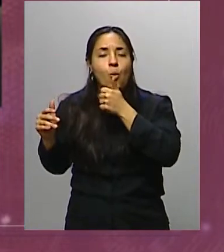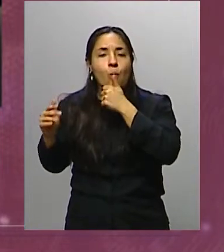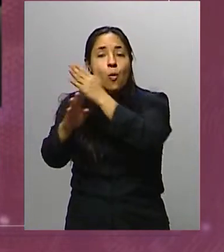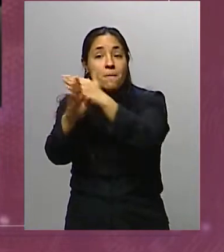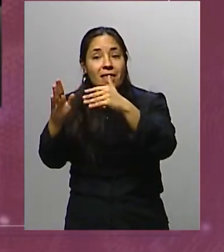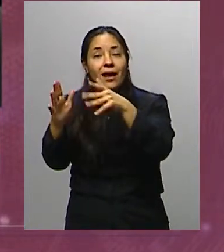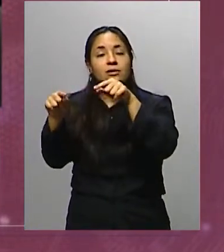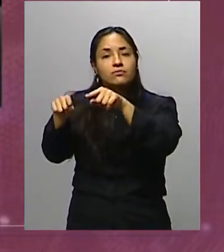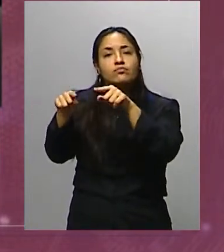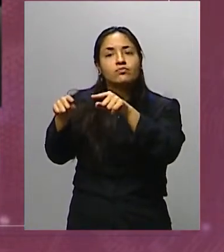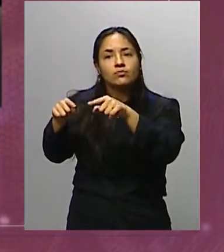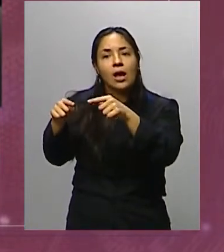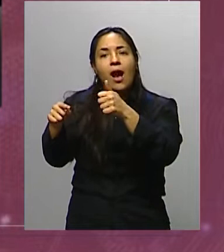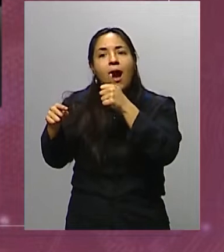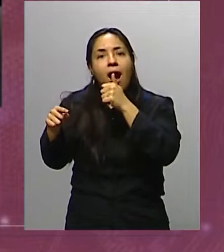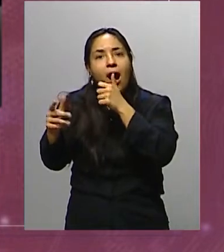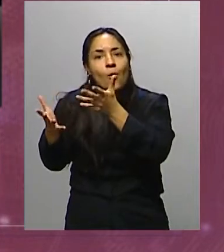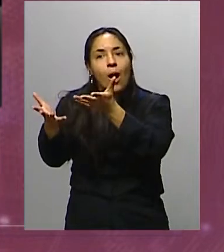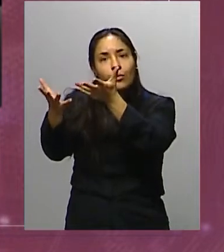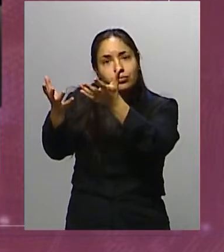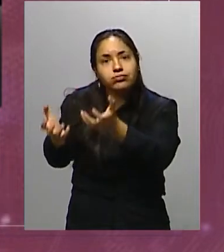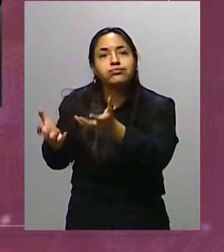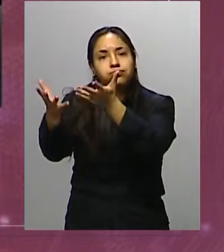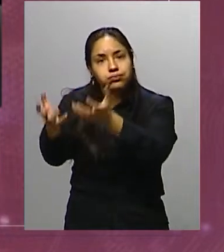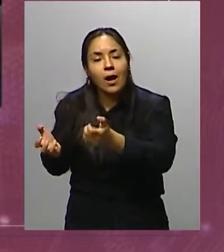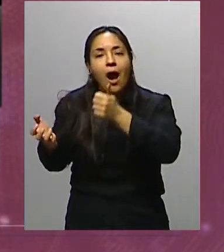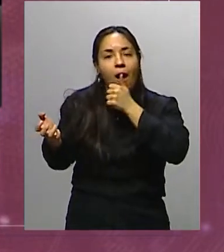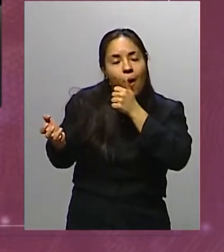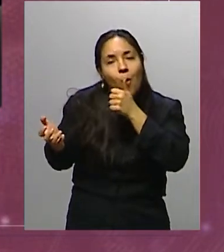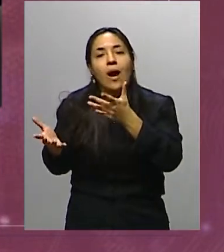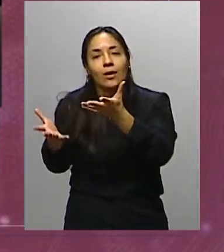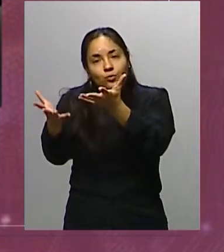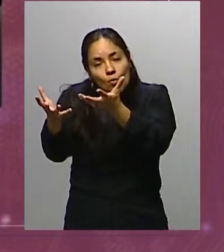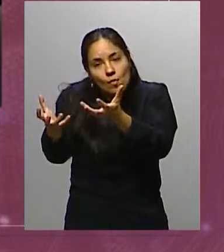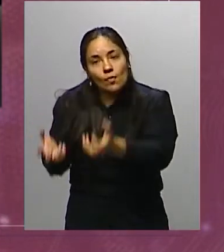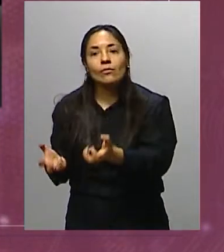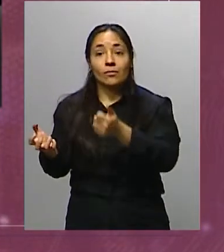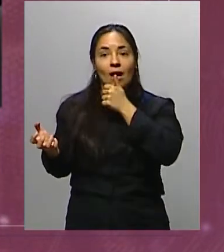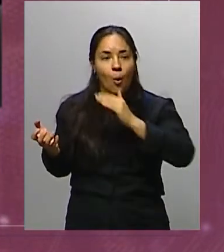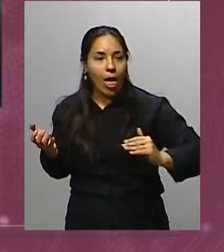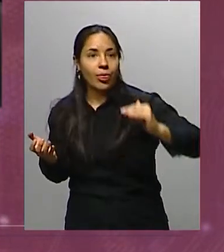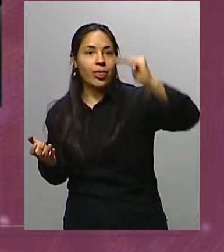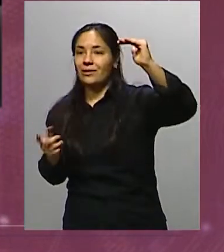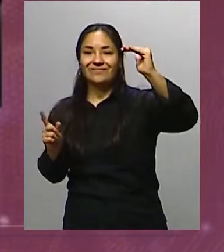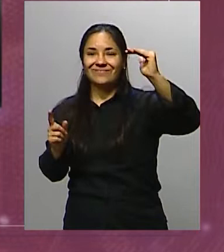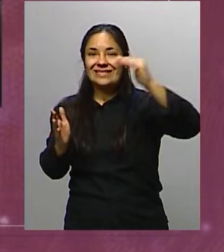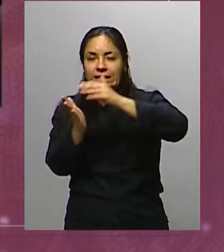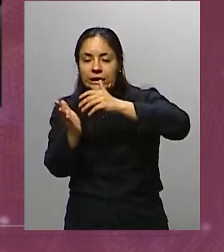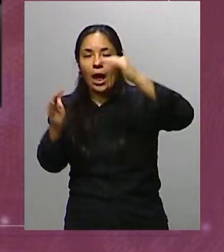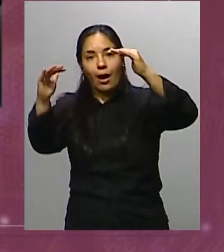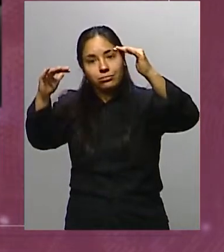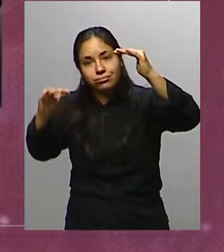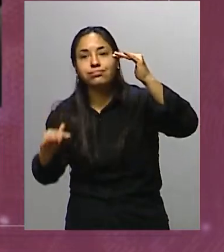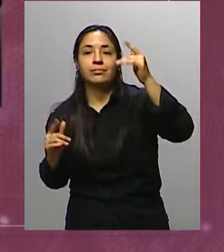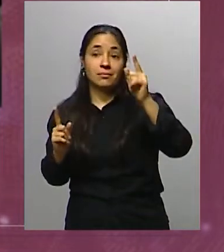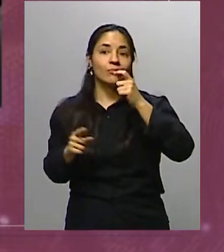forma la fuerza del agua, absorben esa agua para generar vida, en el caso de una vega, de